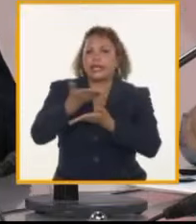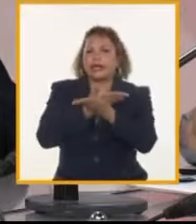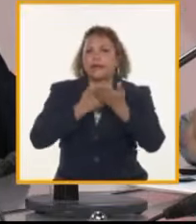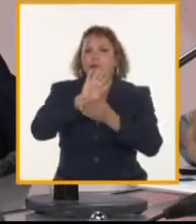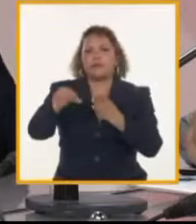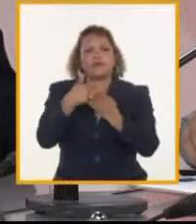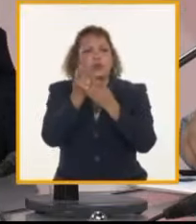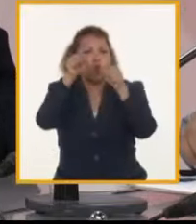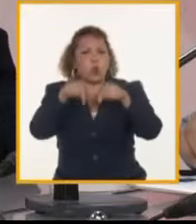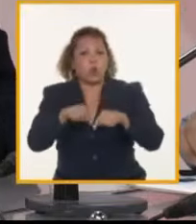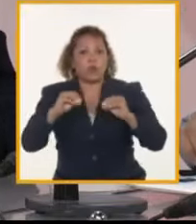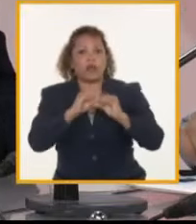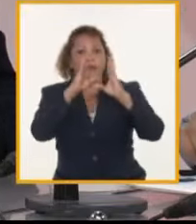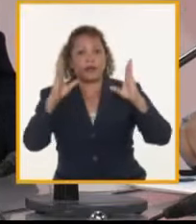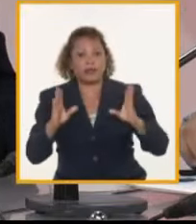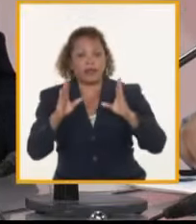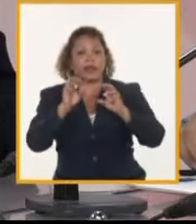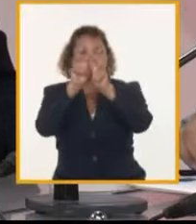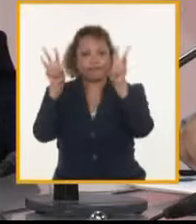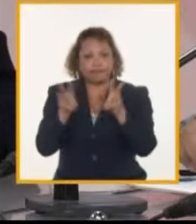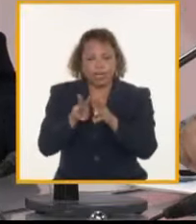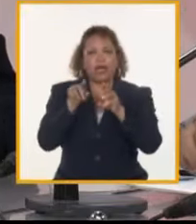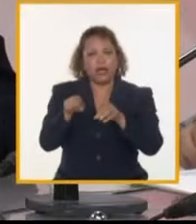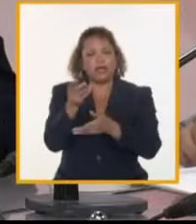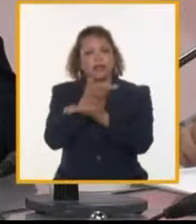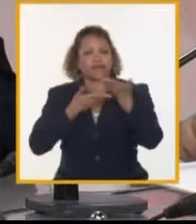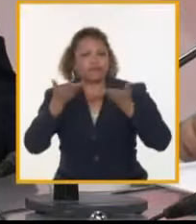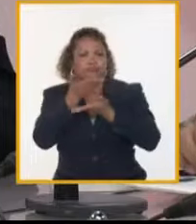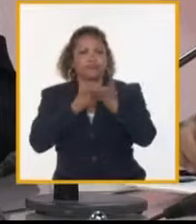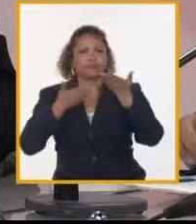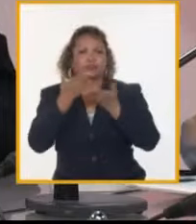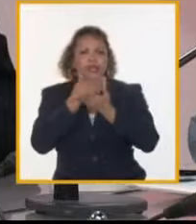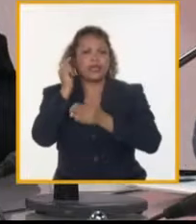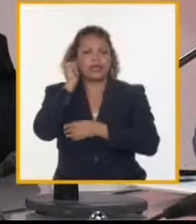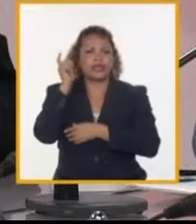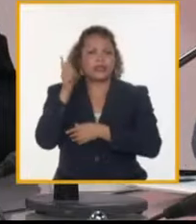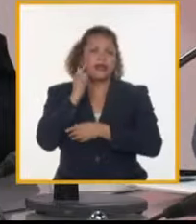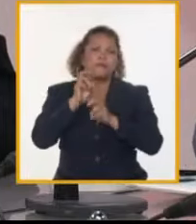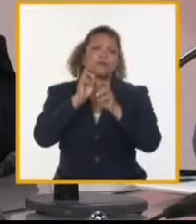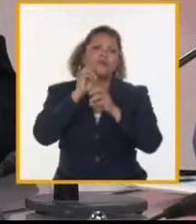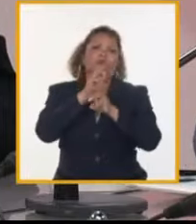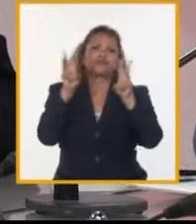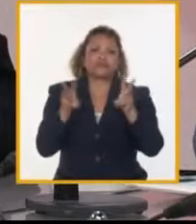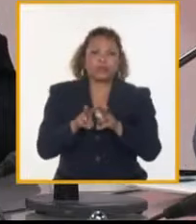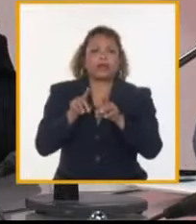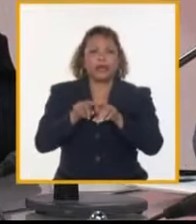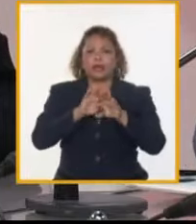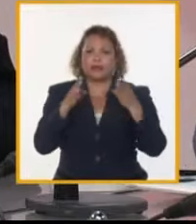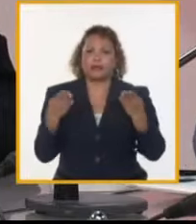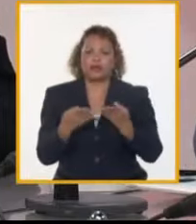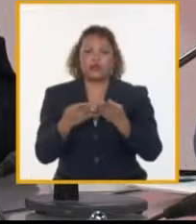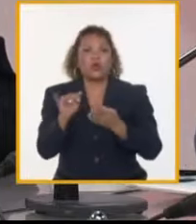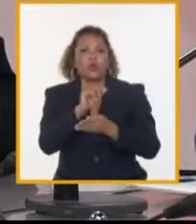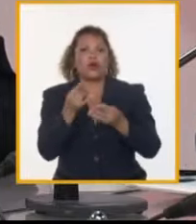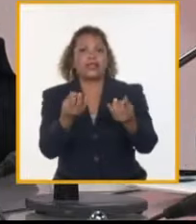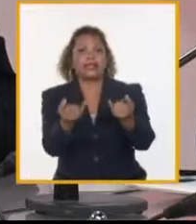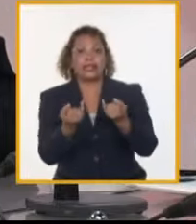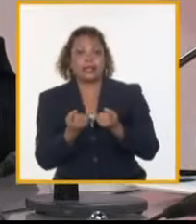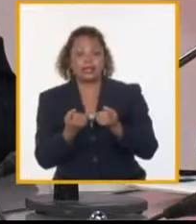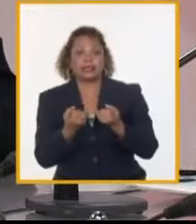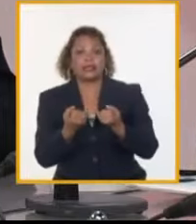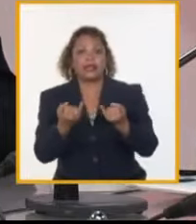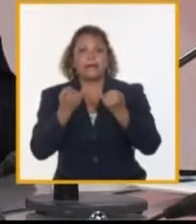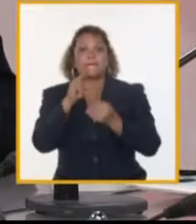esta mañana, a través del sitio web Cuba Debate, nuestro sitio de ideas multimedios, y también pues se recibieron en la jornada de ayer más de